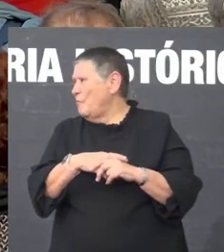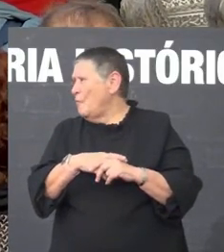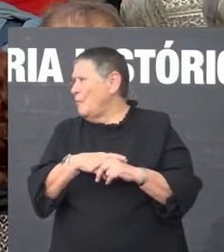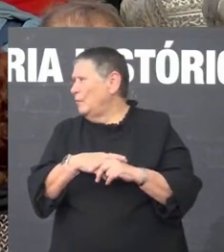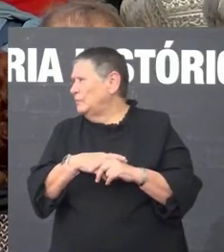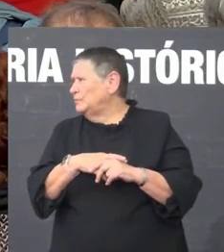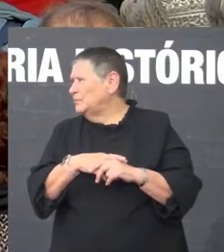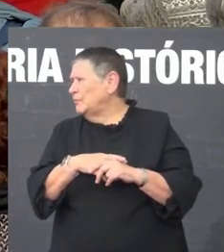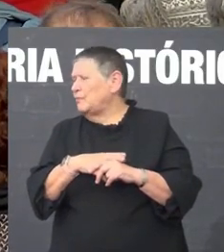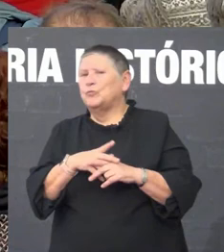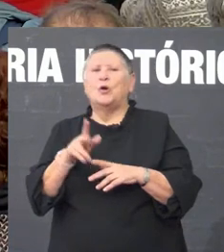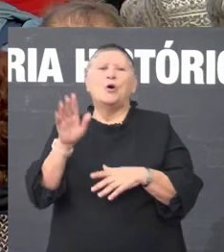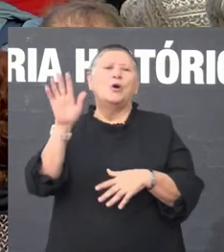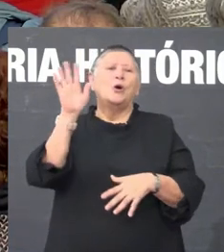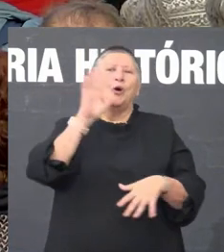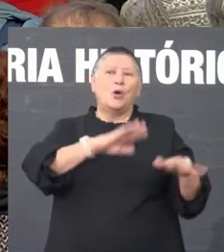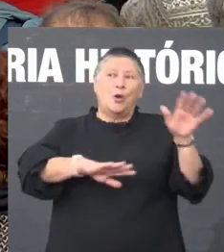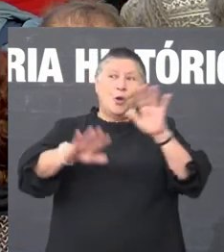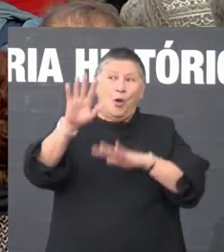¿Complicados?